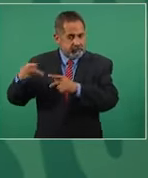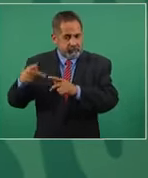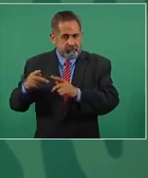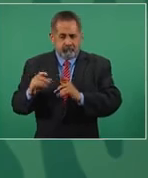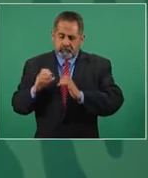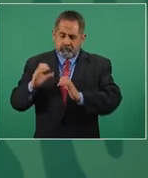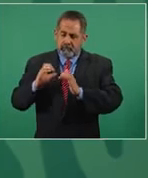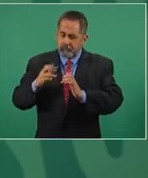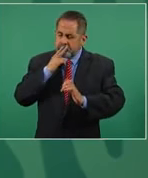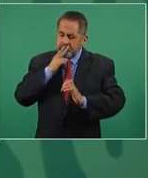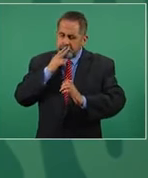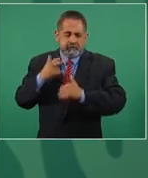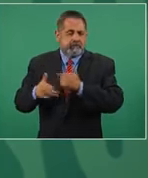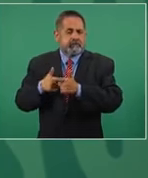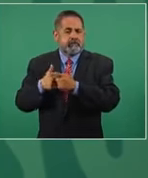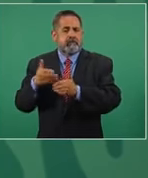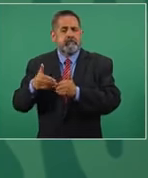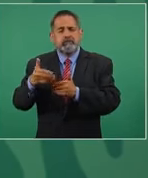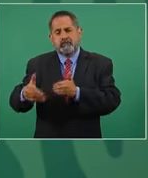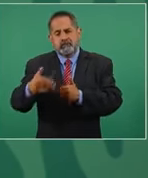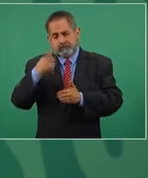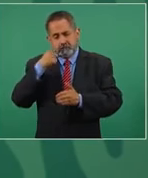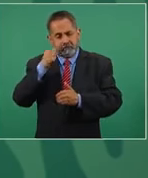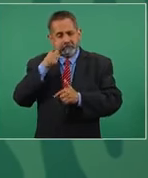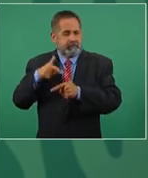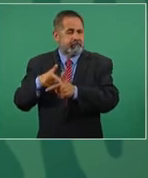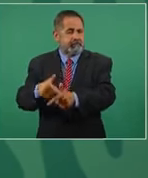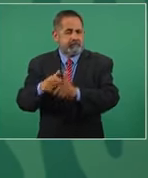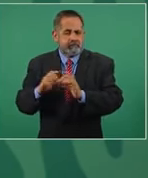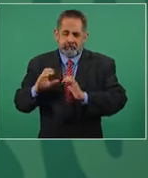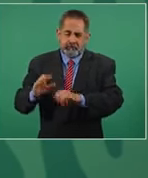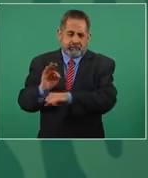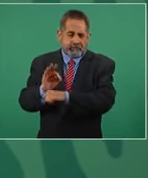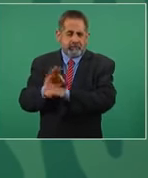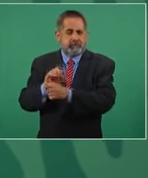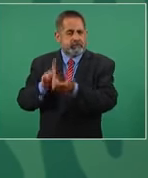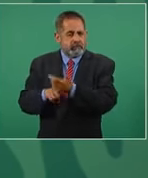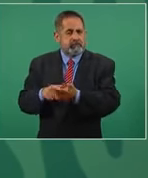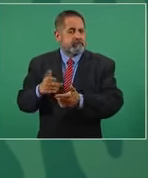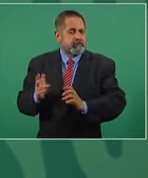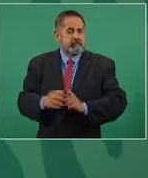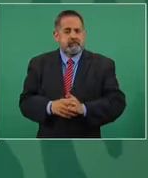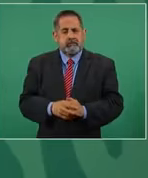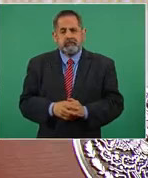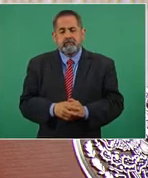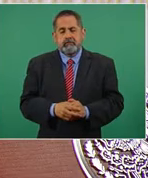cuiden, se preserven, se protejan.